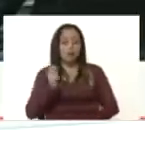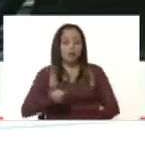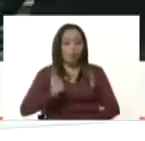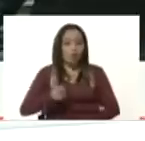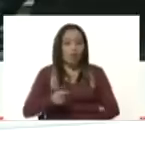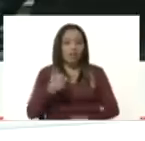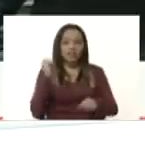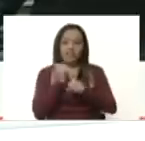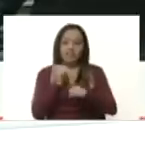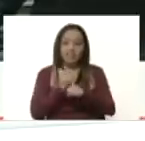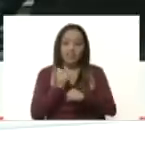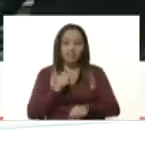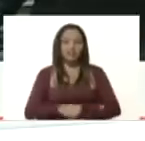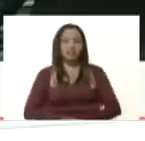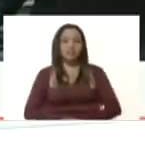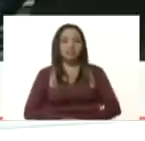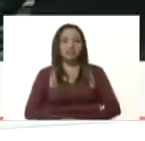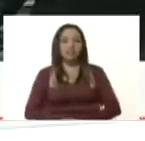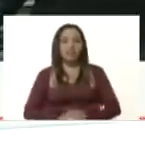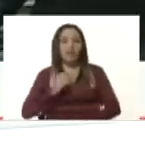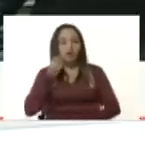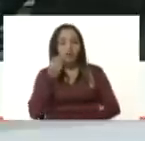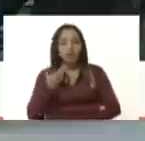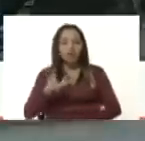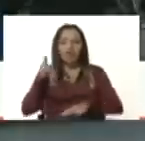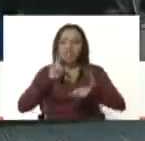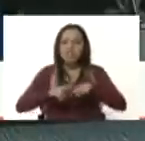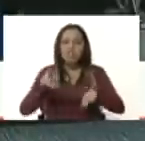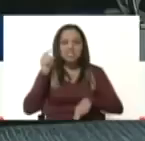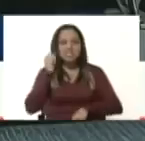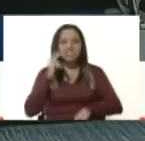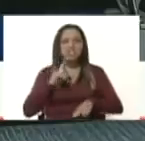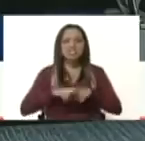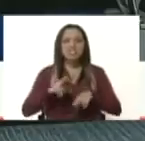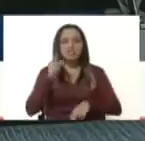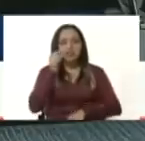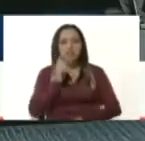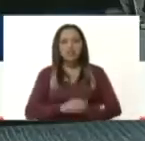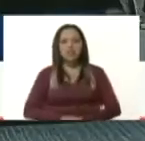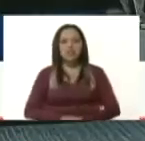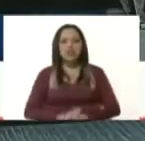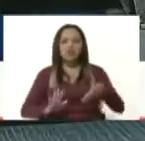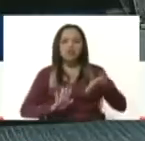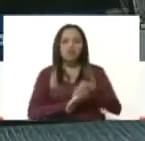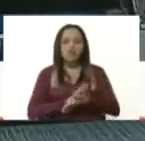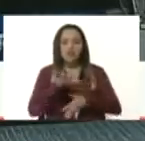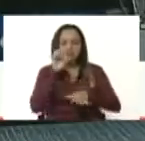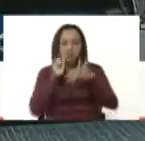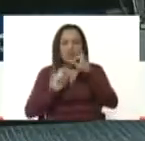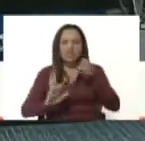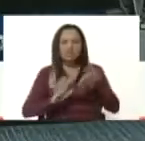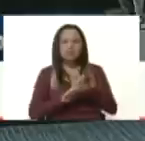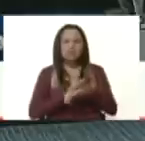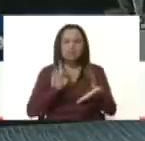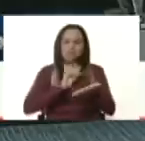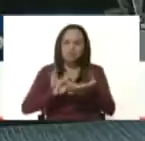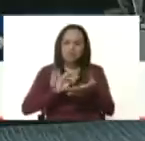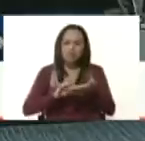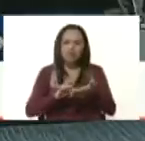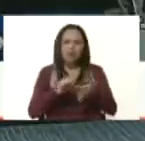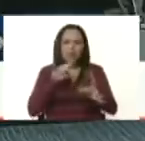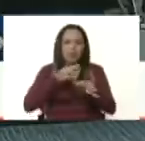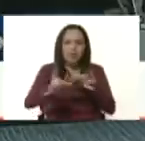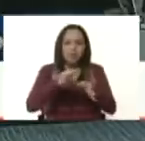a los trabajadores, a la juventud, a los niños, a las niñas, en el manejo del PetroApp, en el manejo del